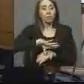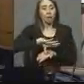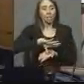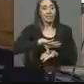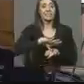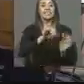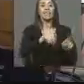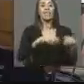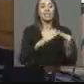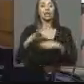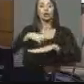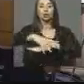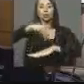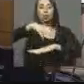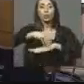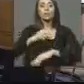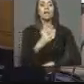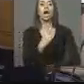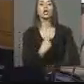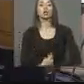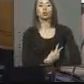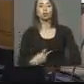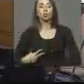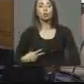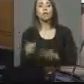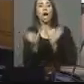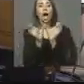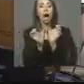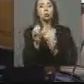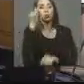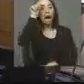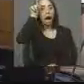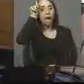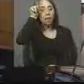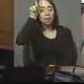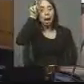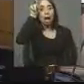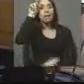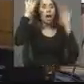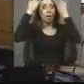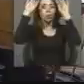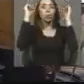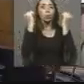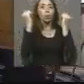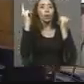hogares. Suecia, Suiza, Austria, Alemania, Noruega.